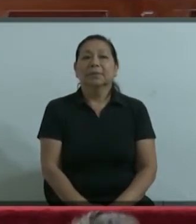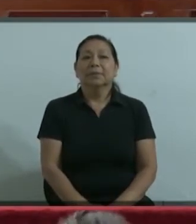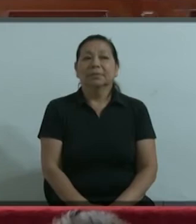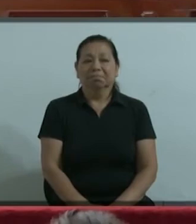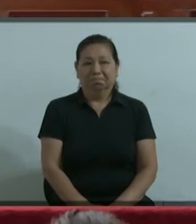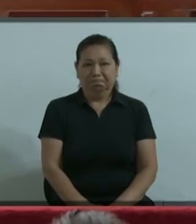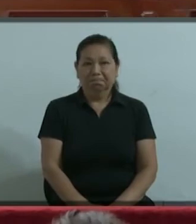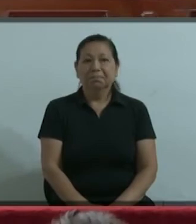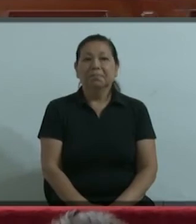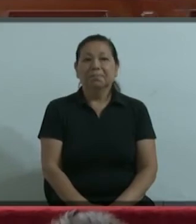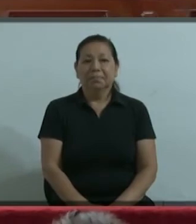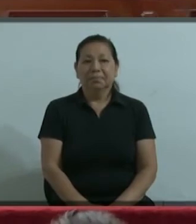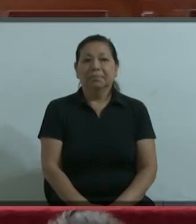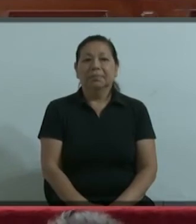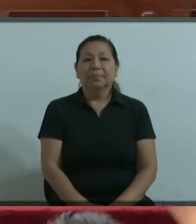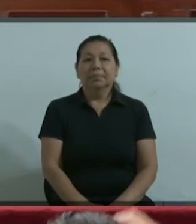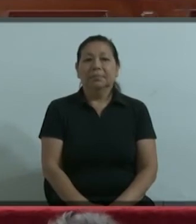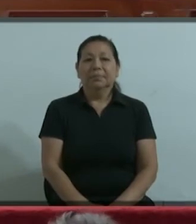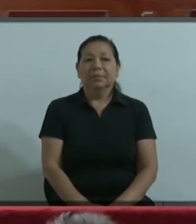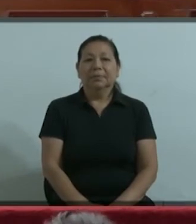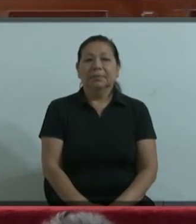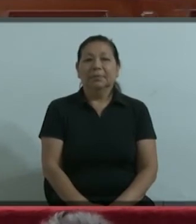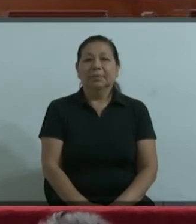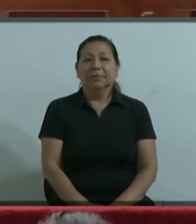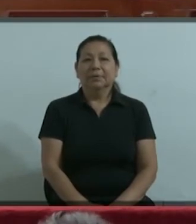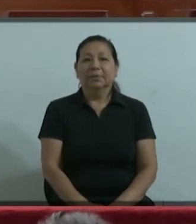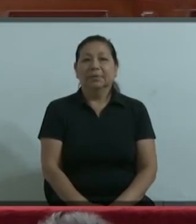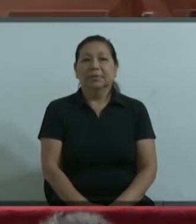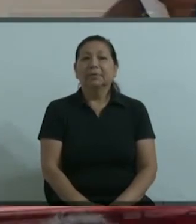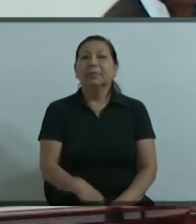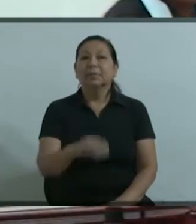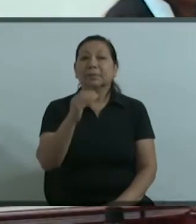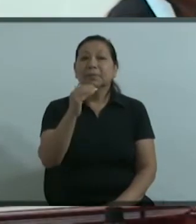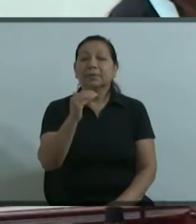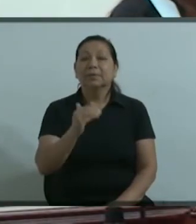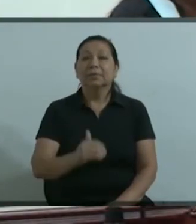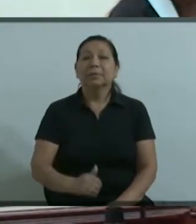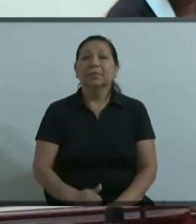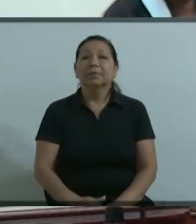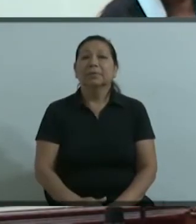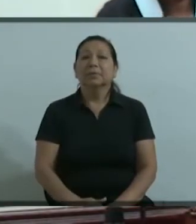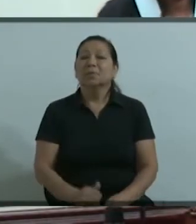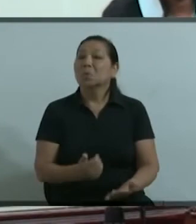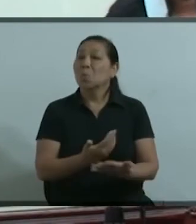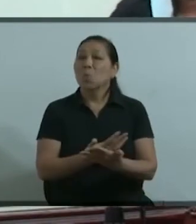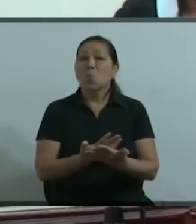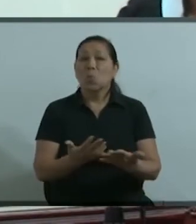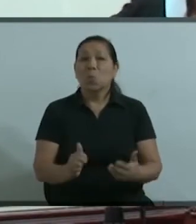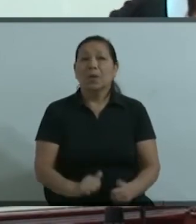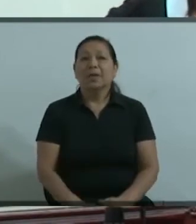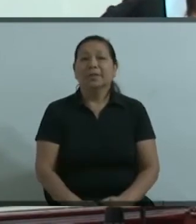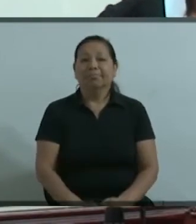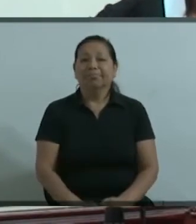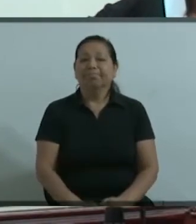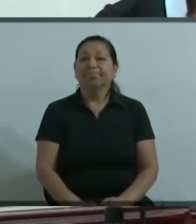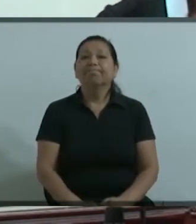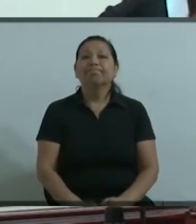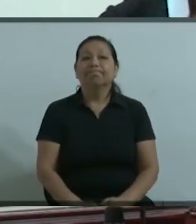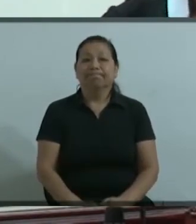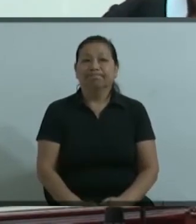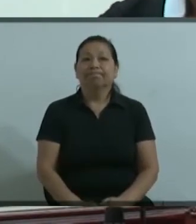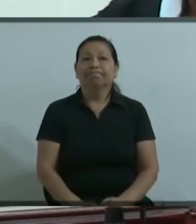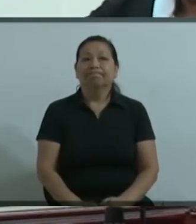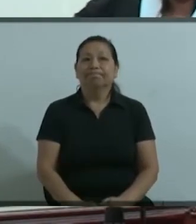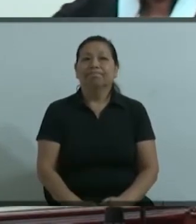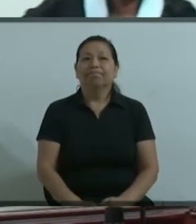queda el voto de cuenta de los siguientes causas presidente no hay más causas sobre la muy